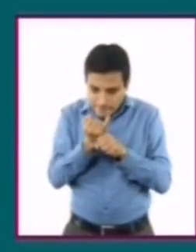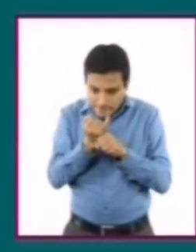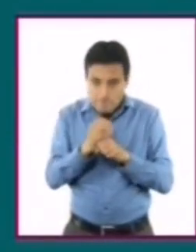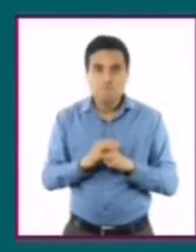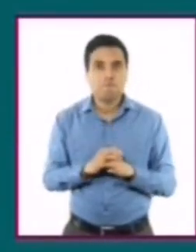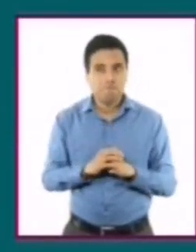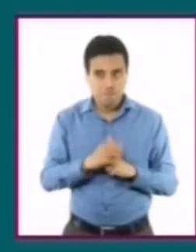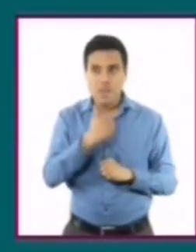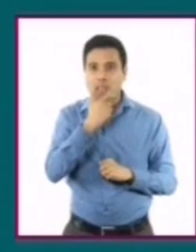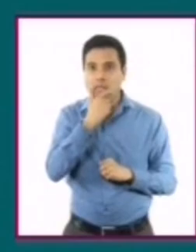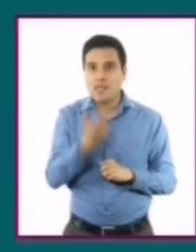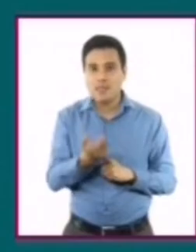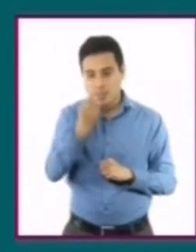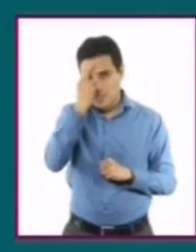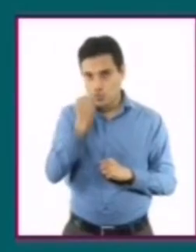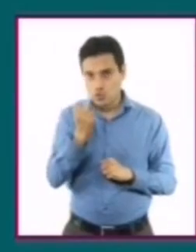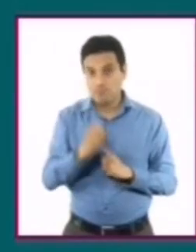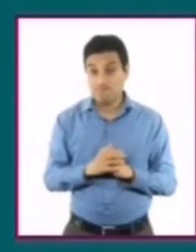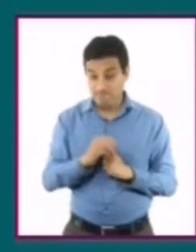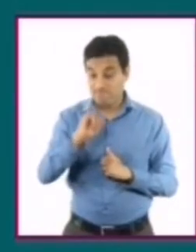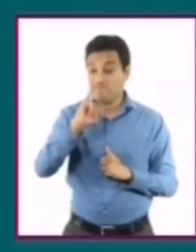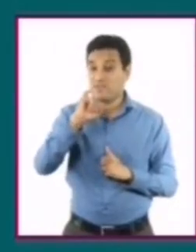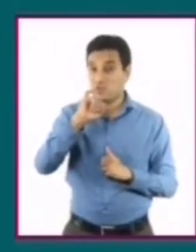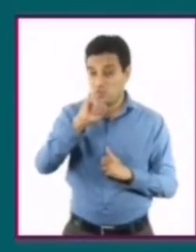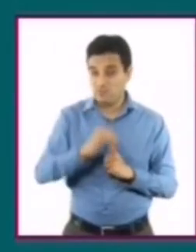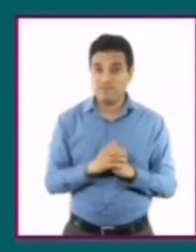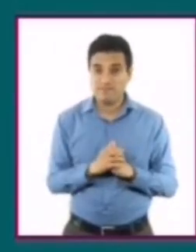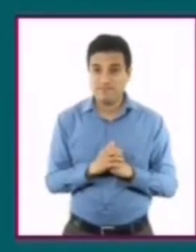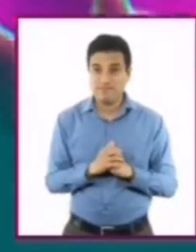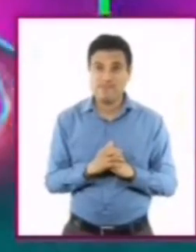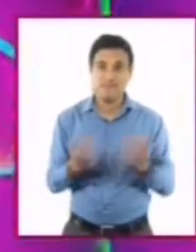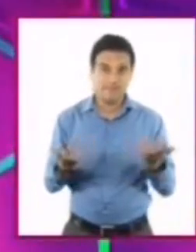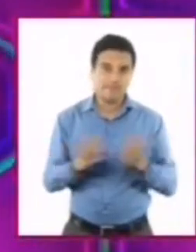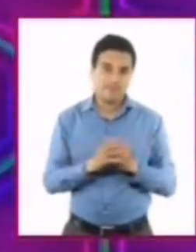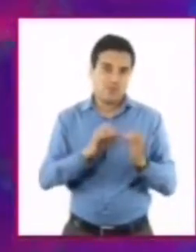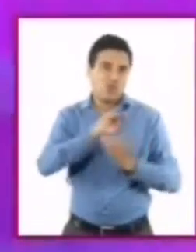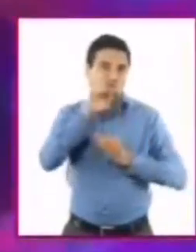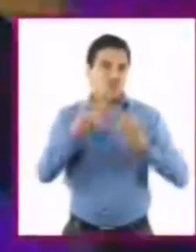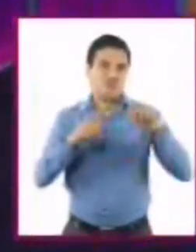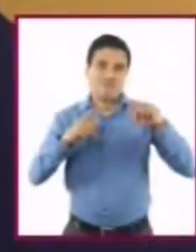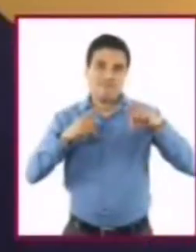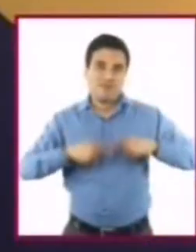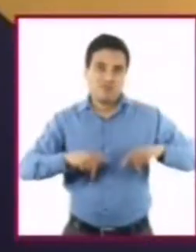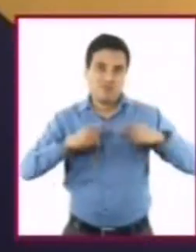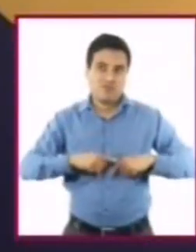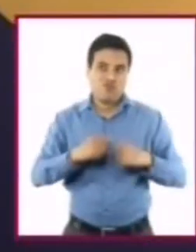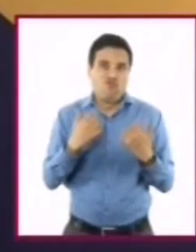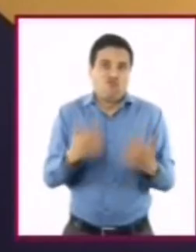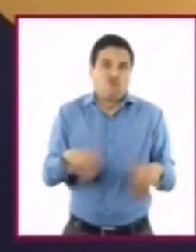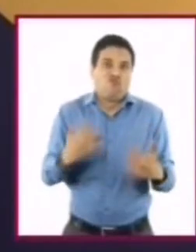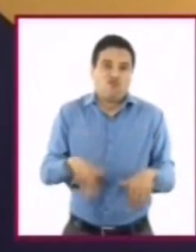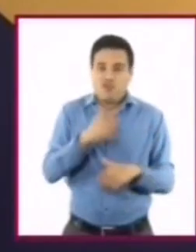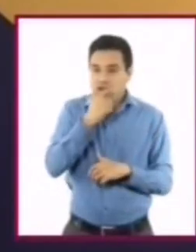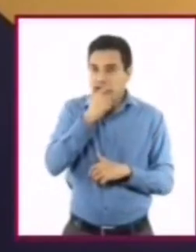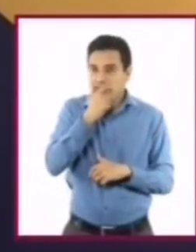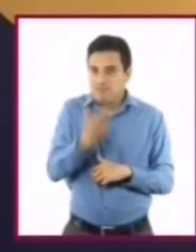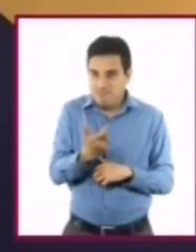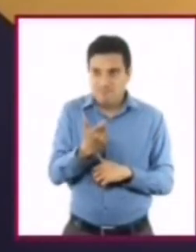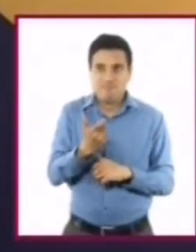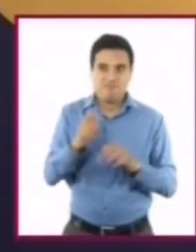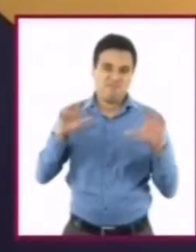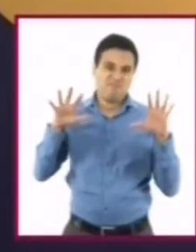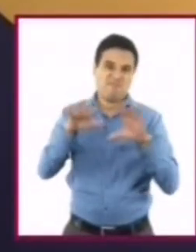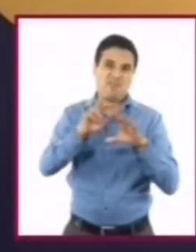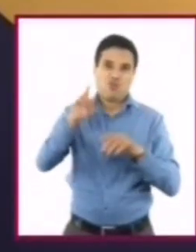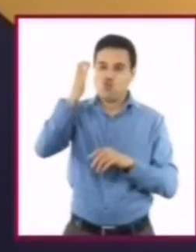teoría. Gracias a esta confirmación, Albert Einstein ganó fama mundial y se convirtió en el científico